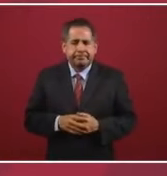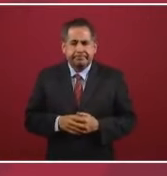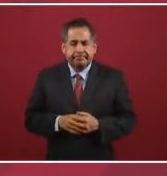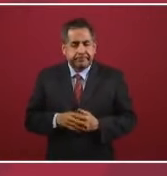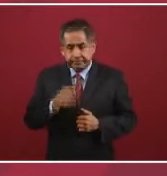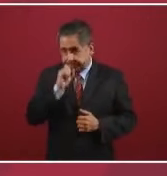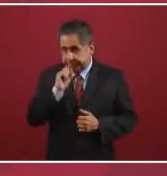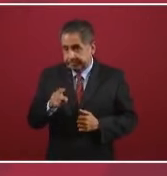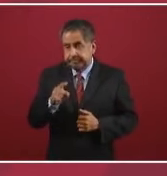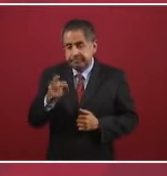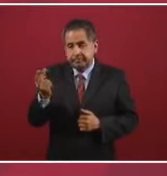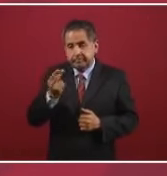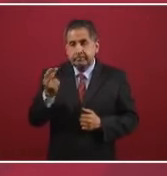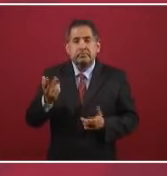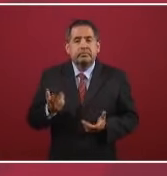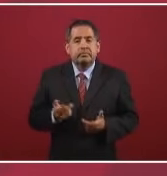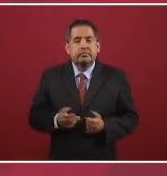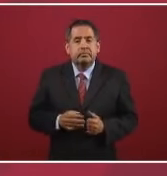también